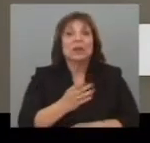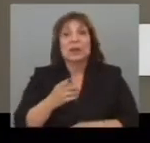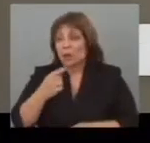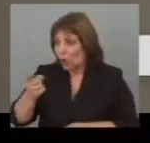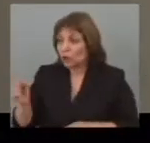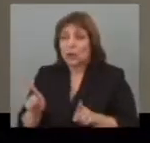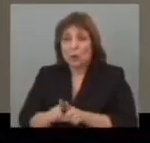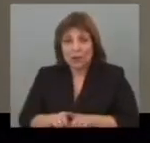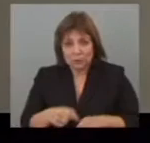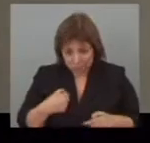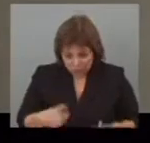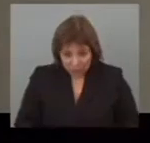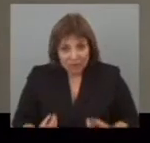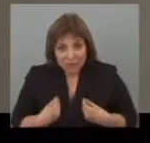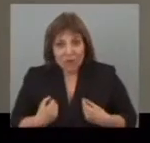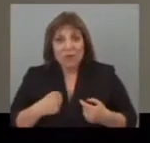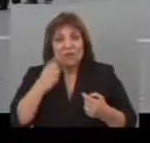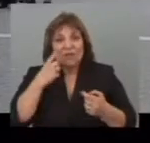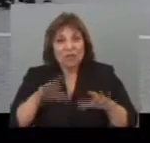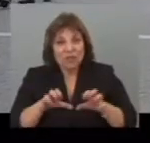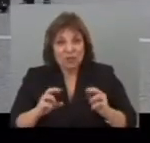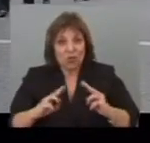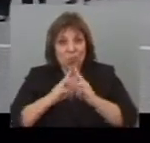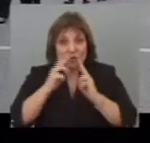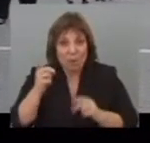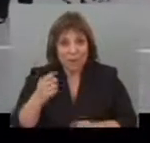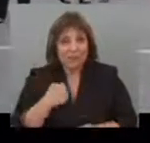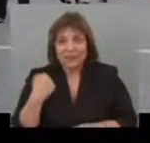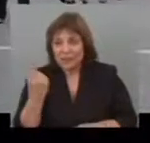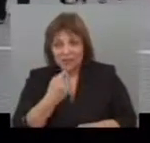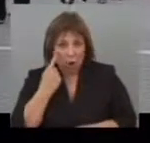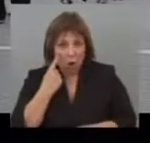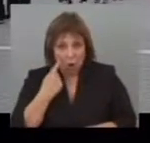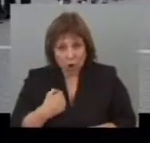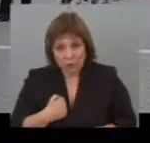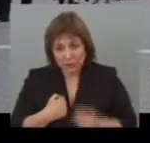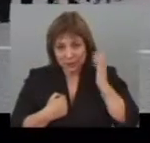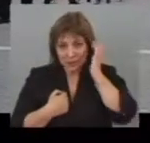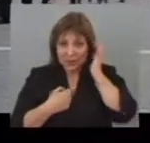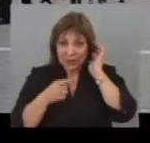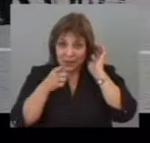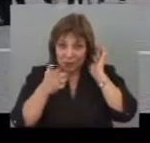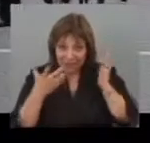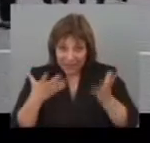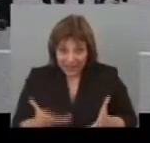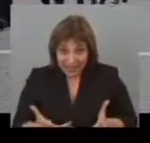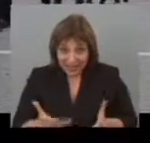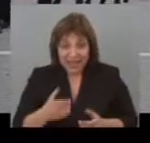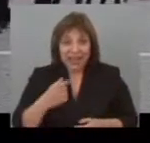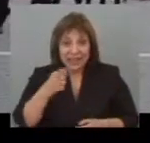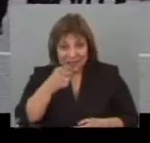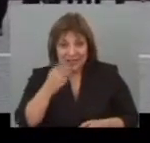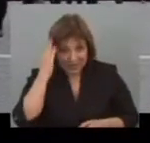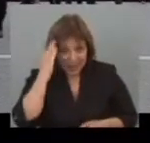estoy acá y soy de carne y hueso y vivo en Nuevo París. La gente me conoce. Y quien quiere sabe lo que pasé